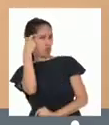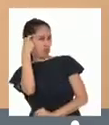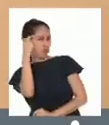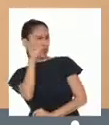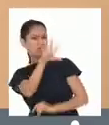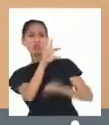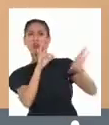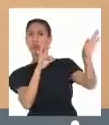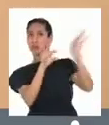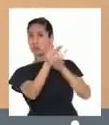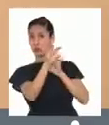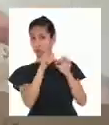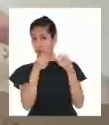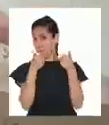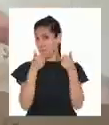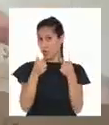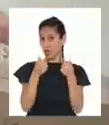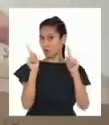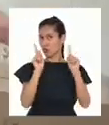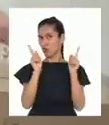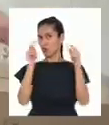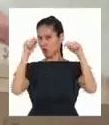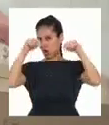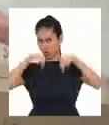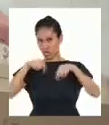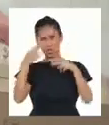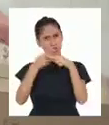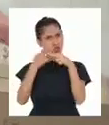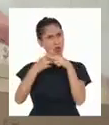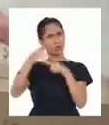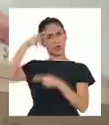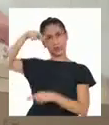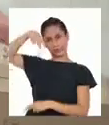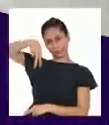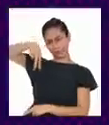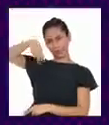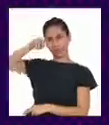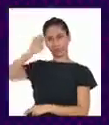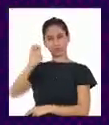como nepotismo. ¿Nepo qué?